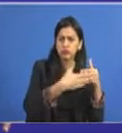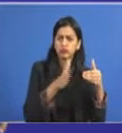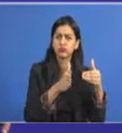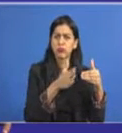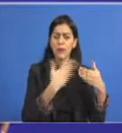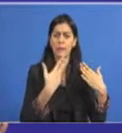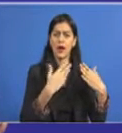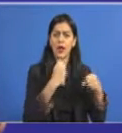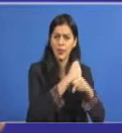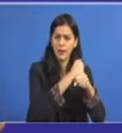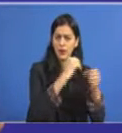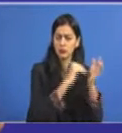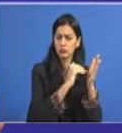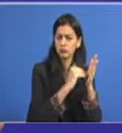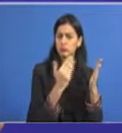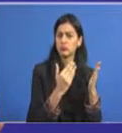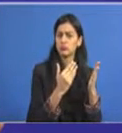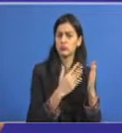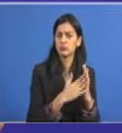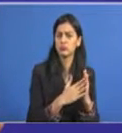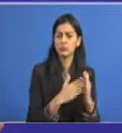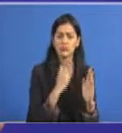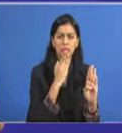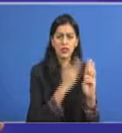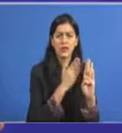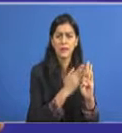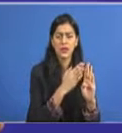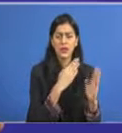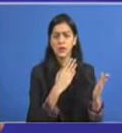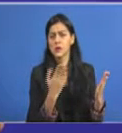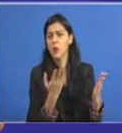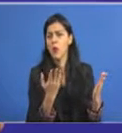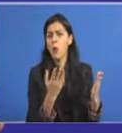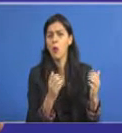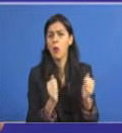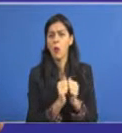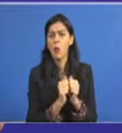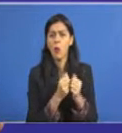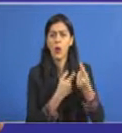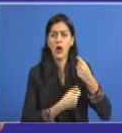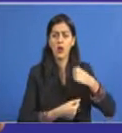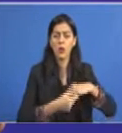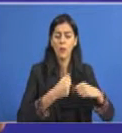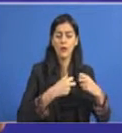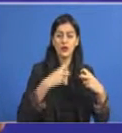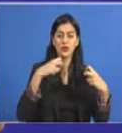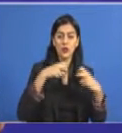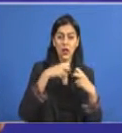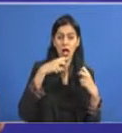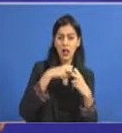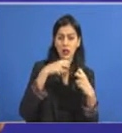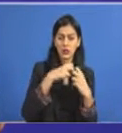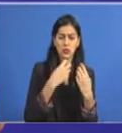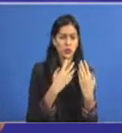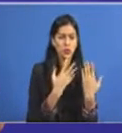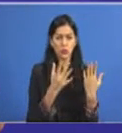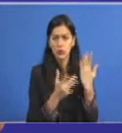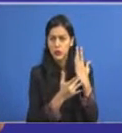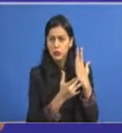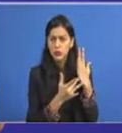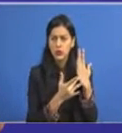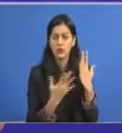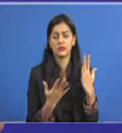reactivación económica está directamente relacionado a el comercio electrónico. Y para hablar de esto y